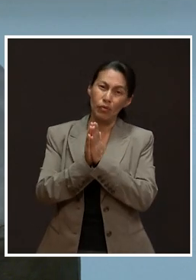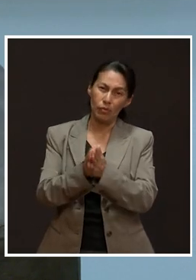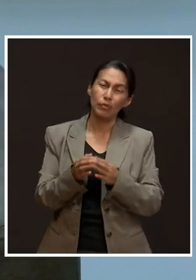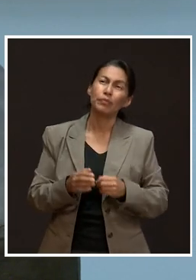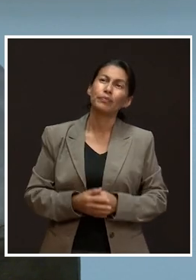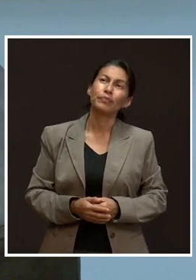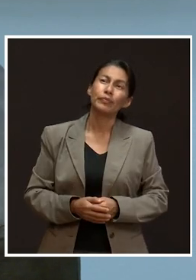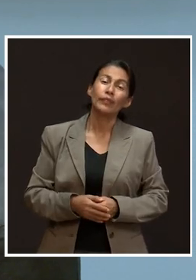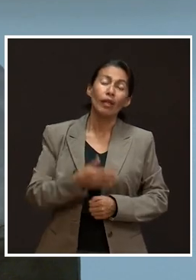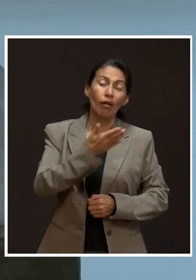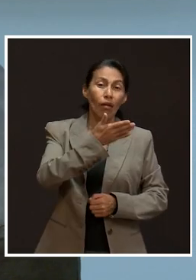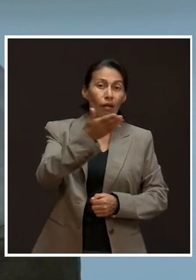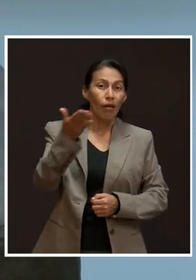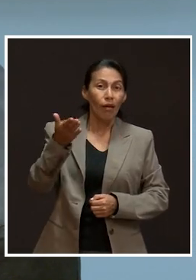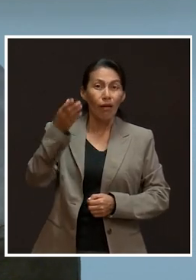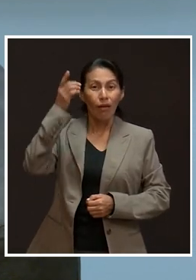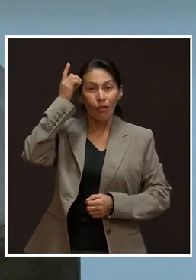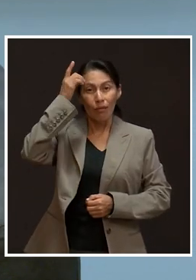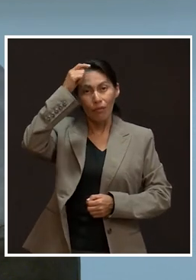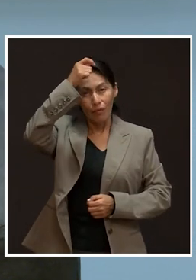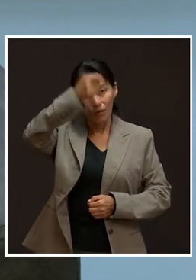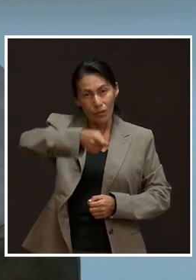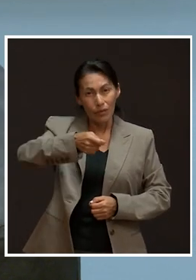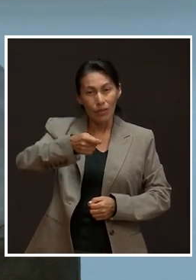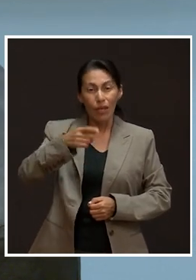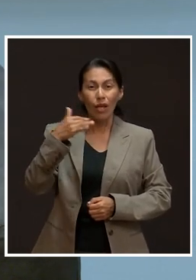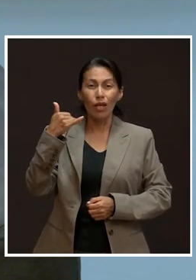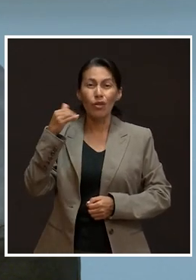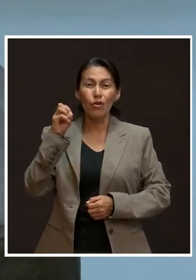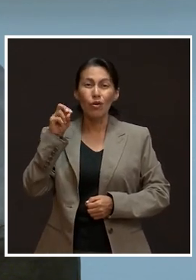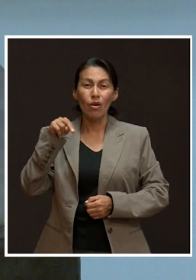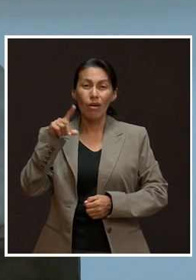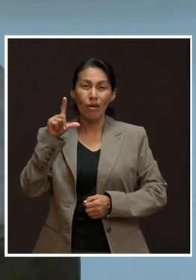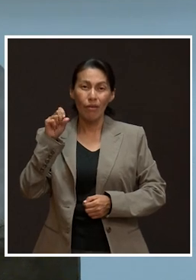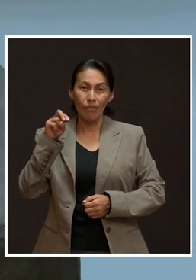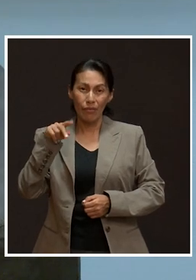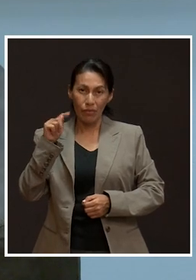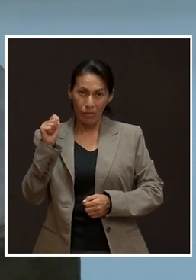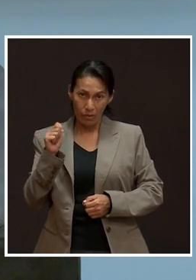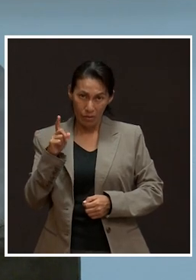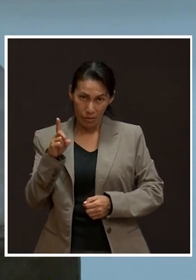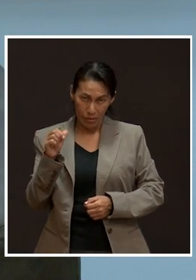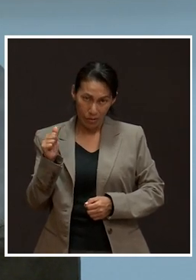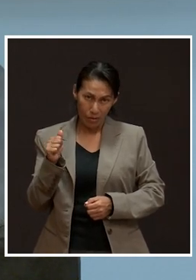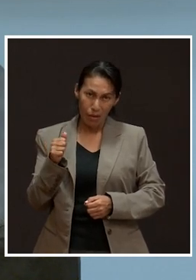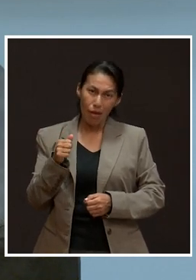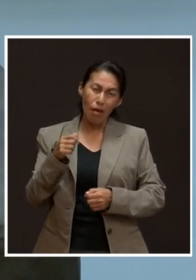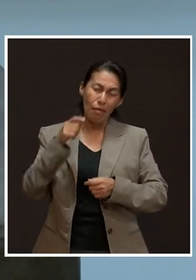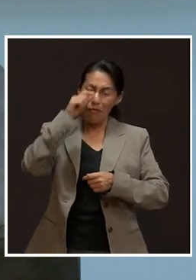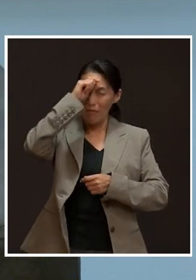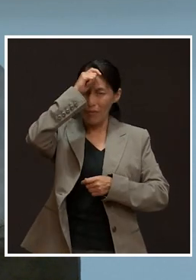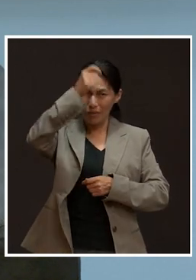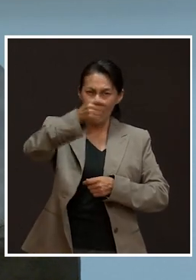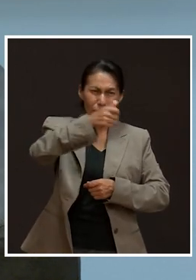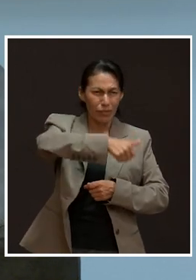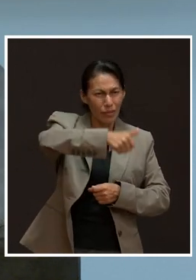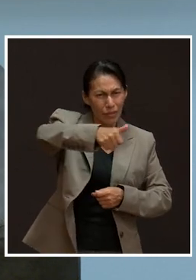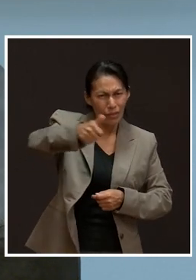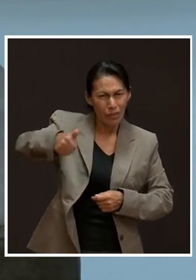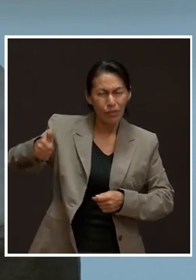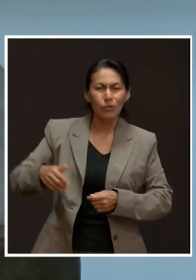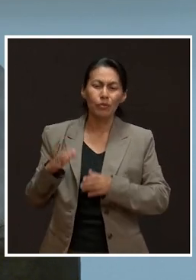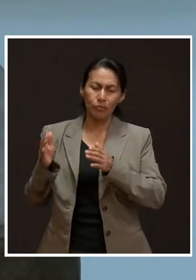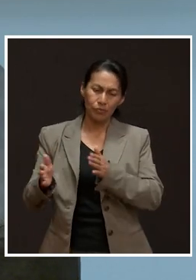que Dios bendiga a cada uno de ustedes. Y esto es para todos ustedes. La bendición que nos está dando Yolanda